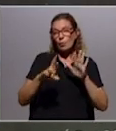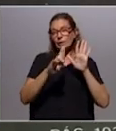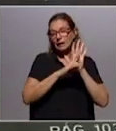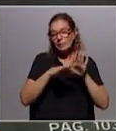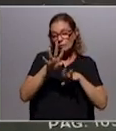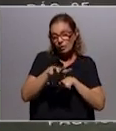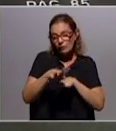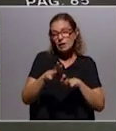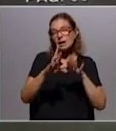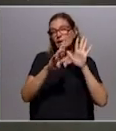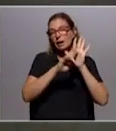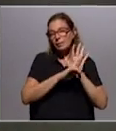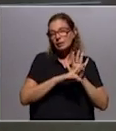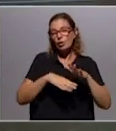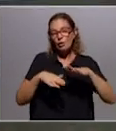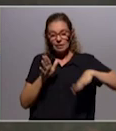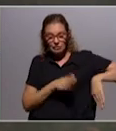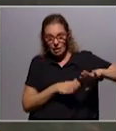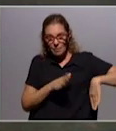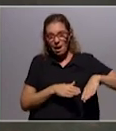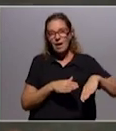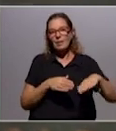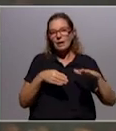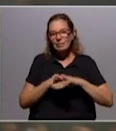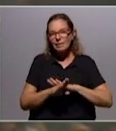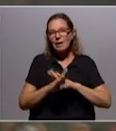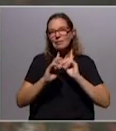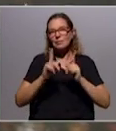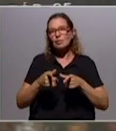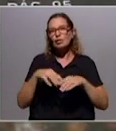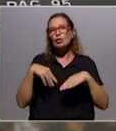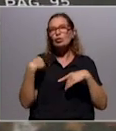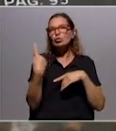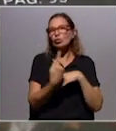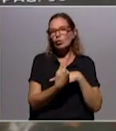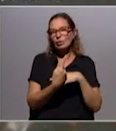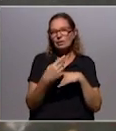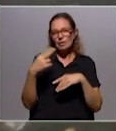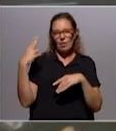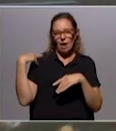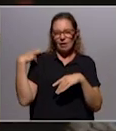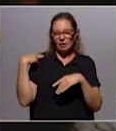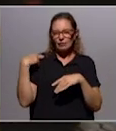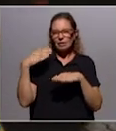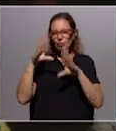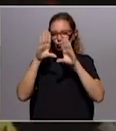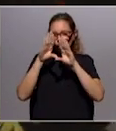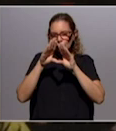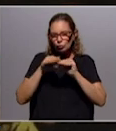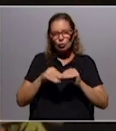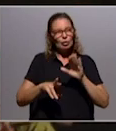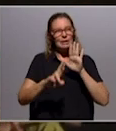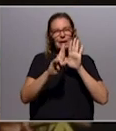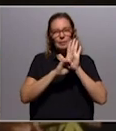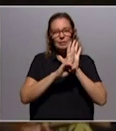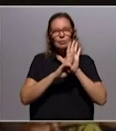desfile que de un reglamento llamada llamada admisión de todo lo que compete a esta gerencia este estar ese reglamento